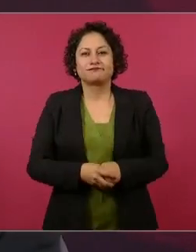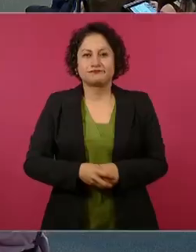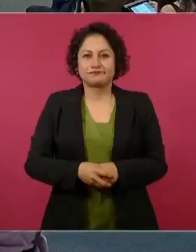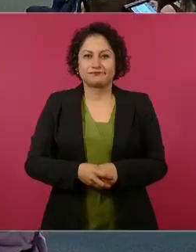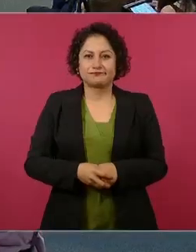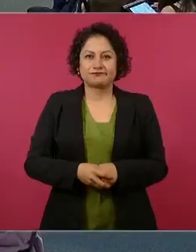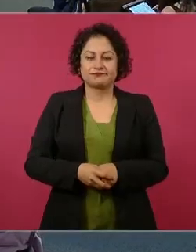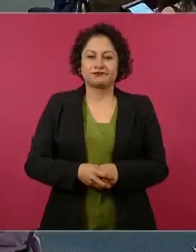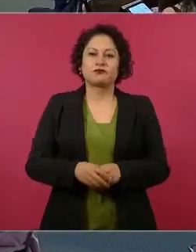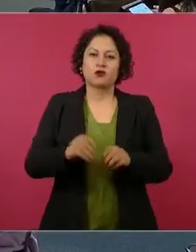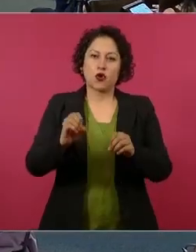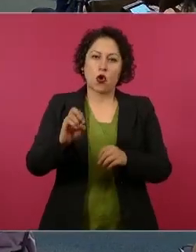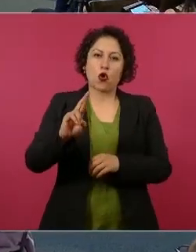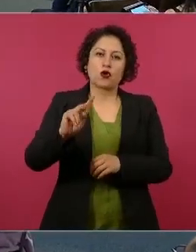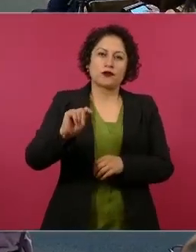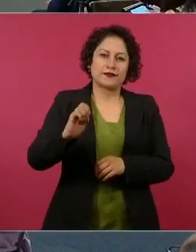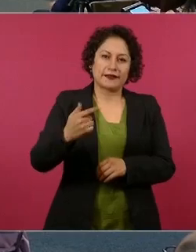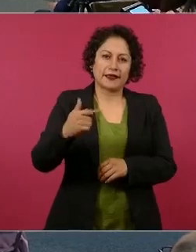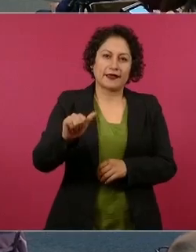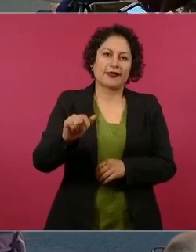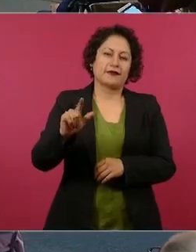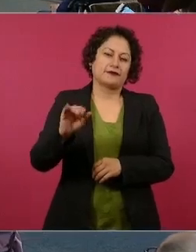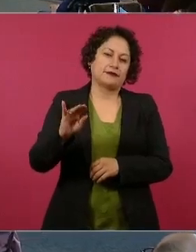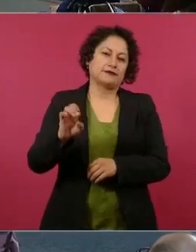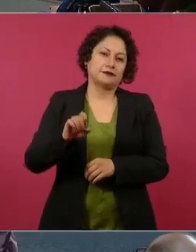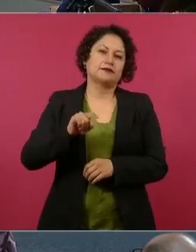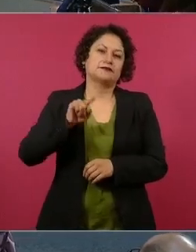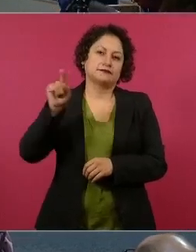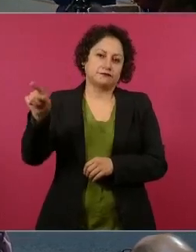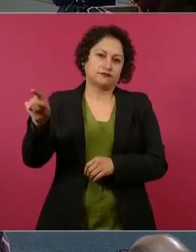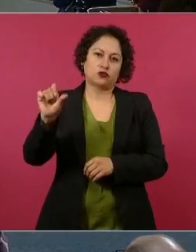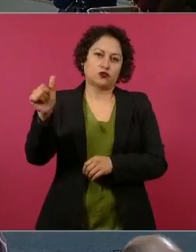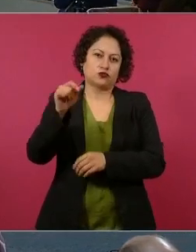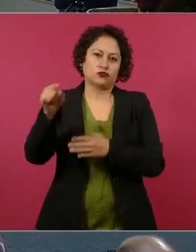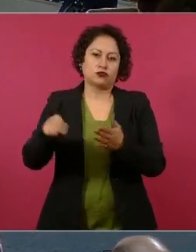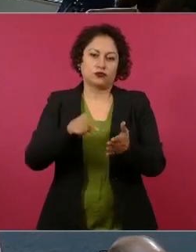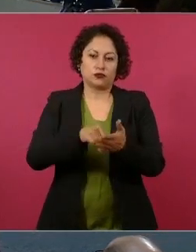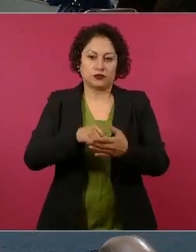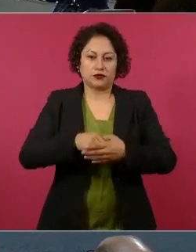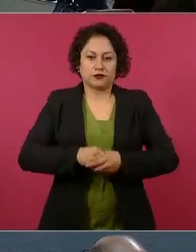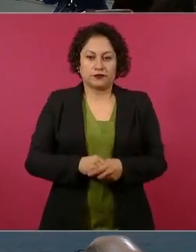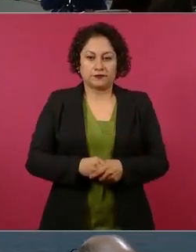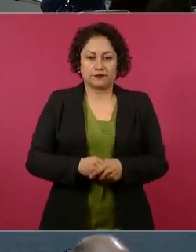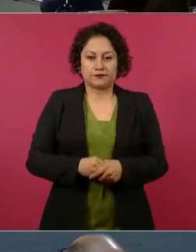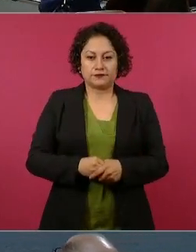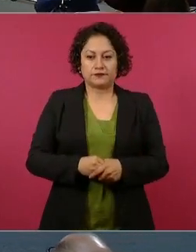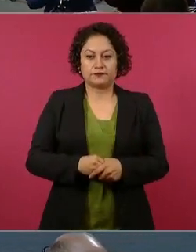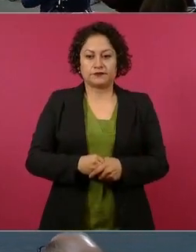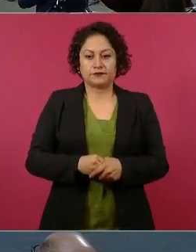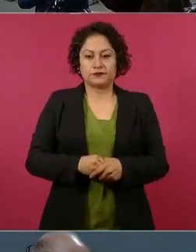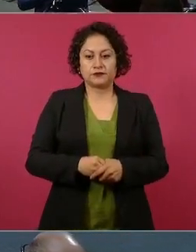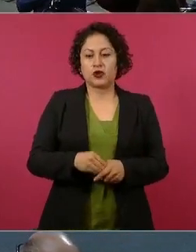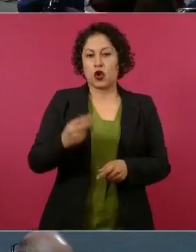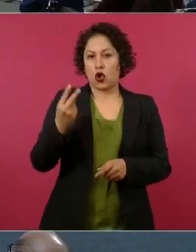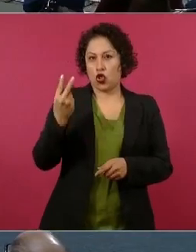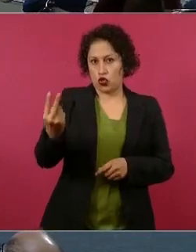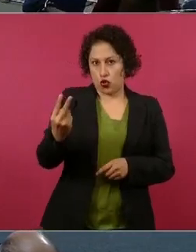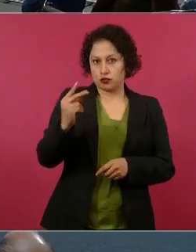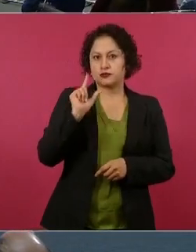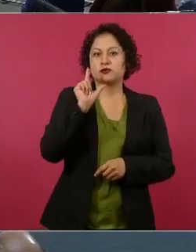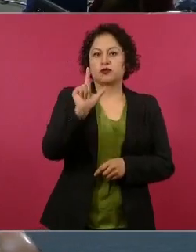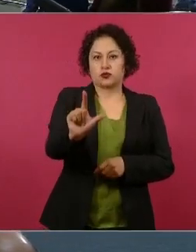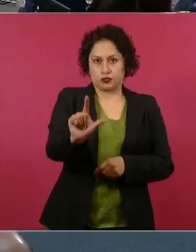Ortega y Gasset, pero bueno, en el trópico. Nos vamos a quedar dos para el lunes,